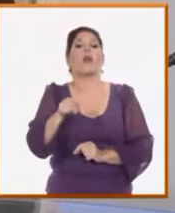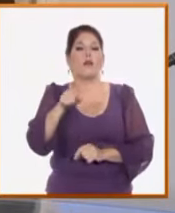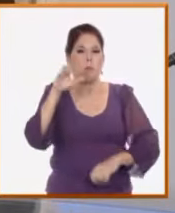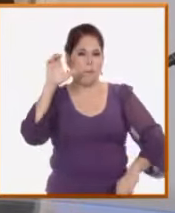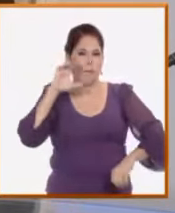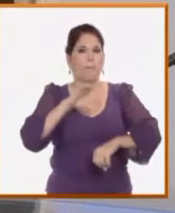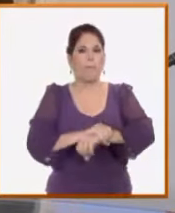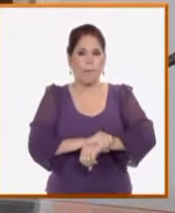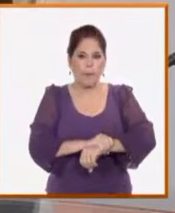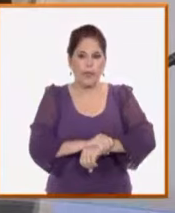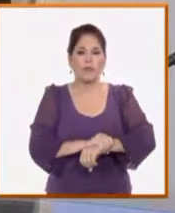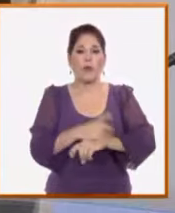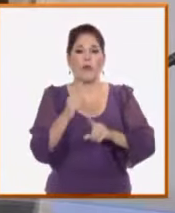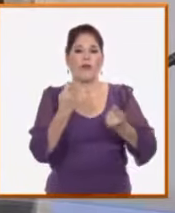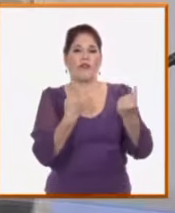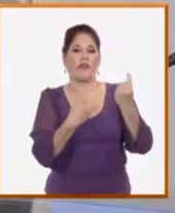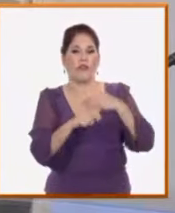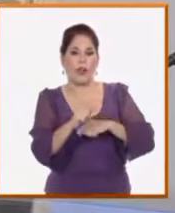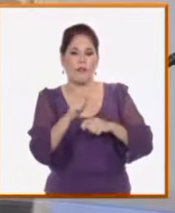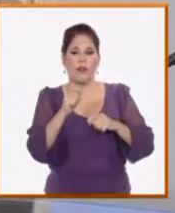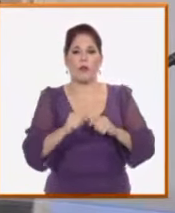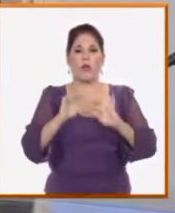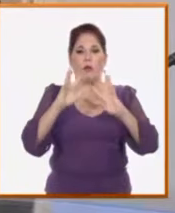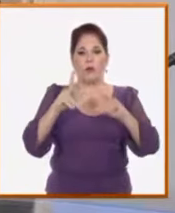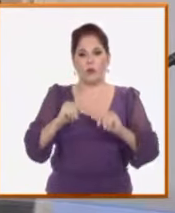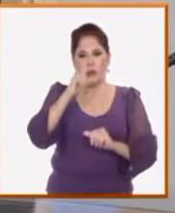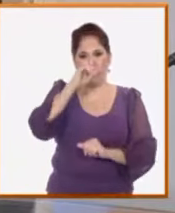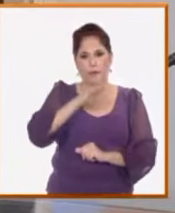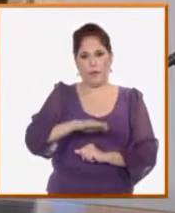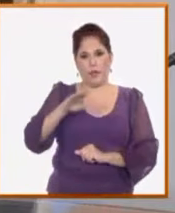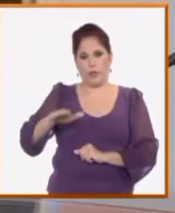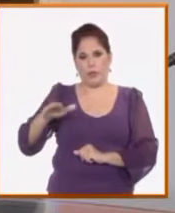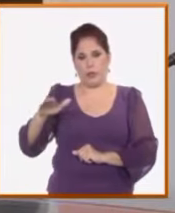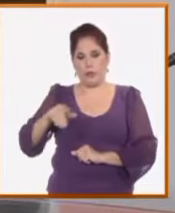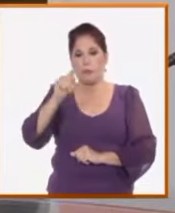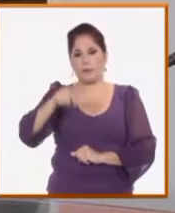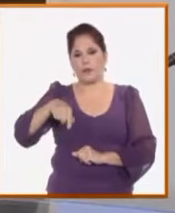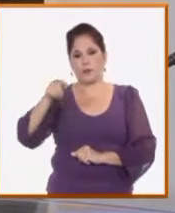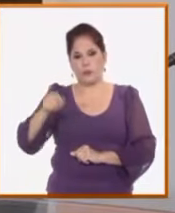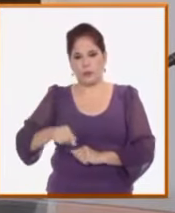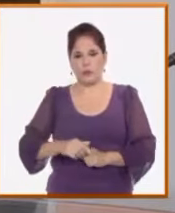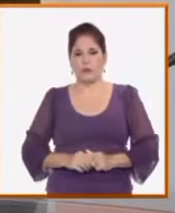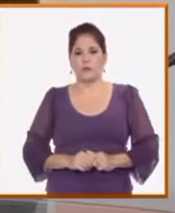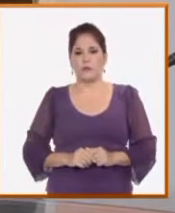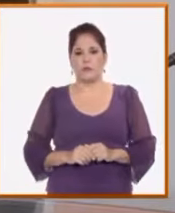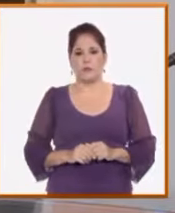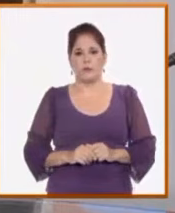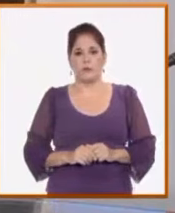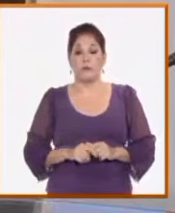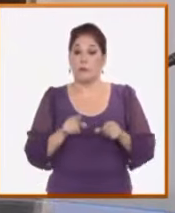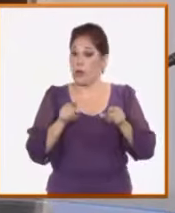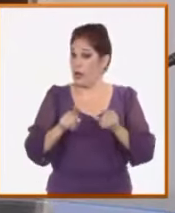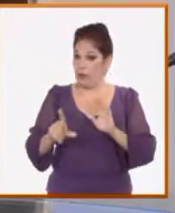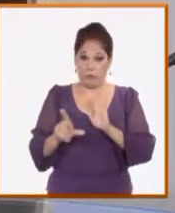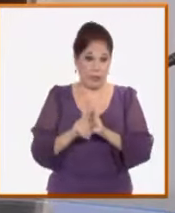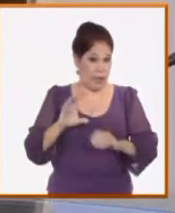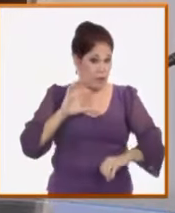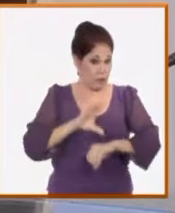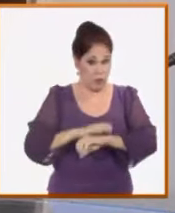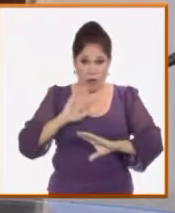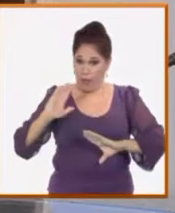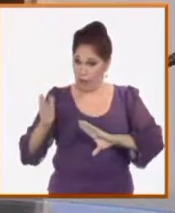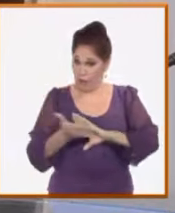por los delitos de tráfico y corrupción de menores estos individuos eh que recibirán el peso de la ley y la